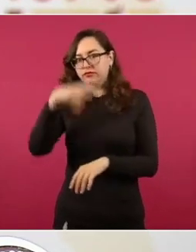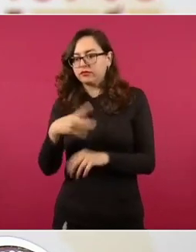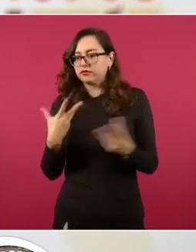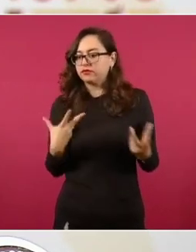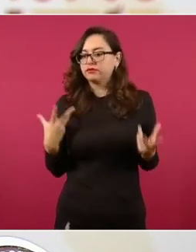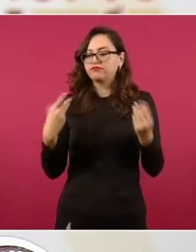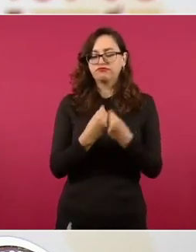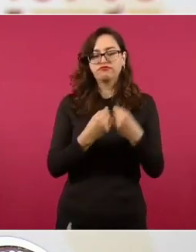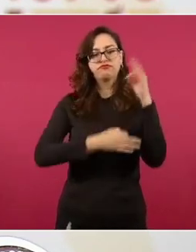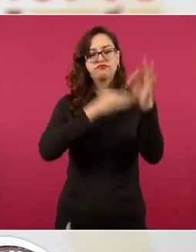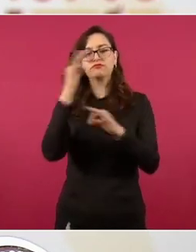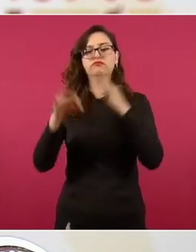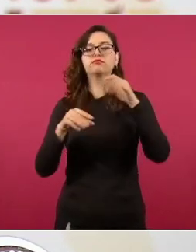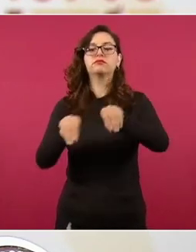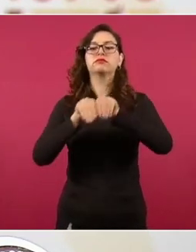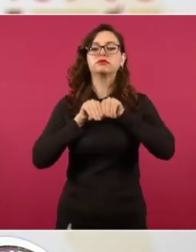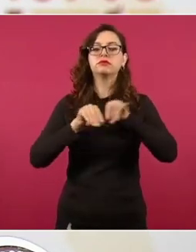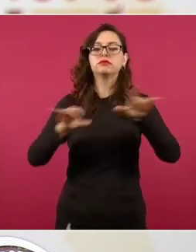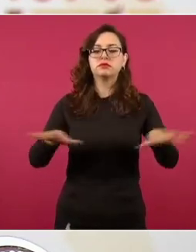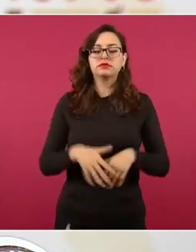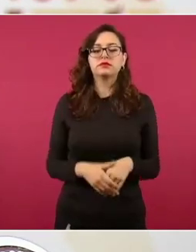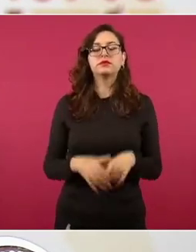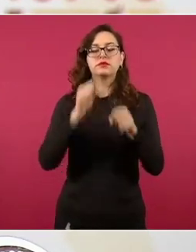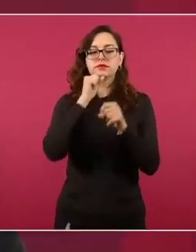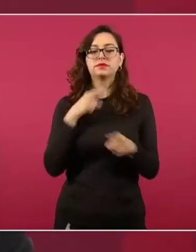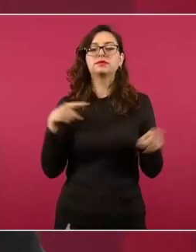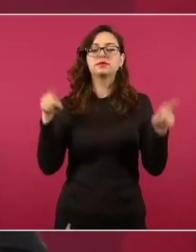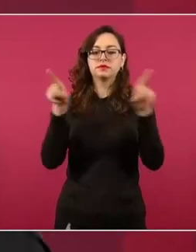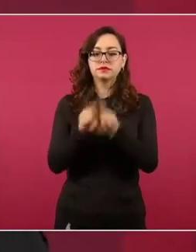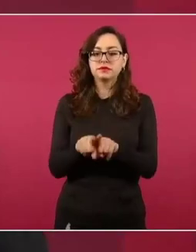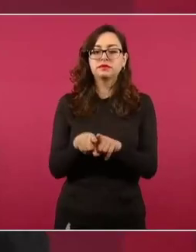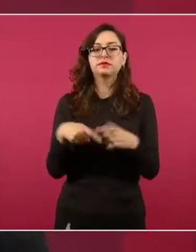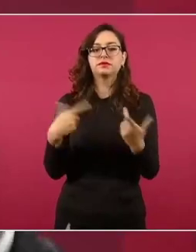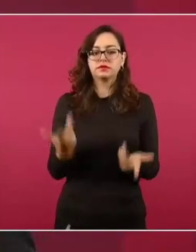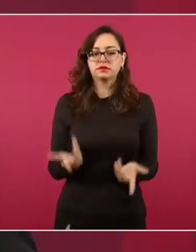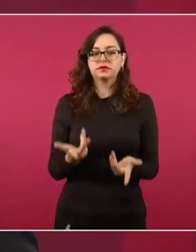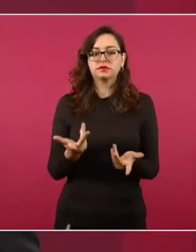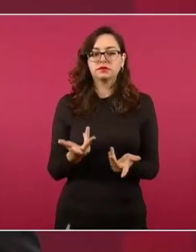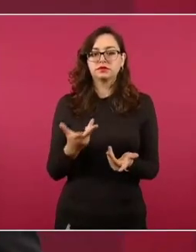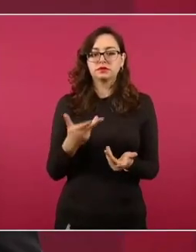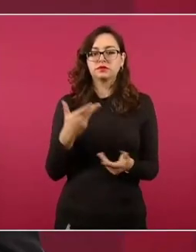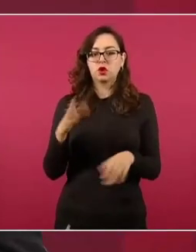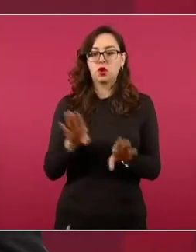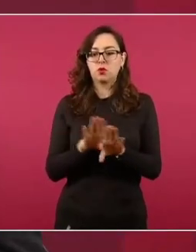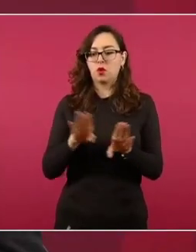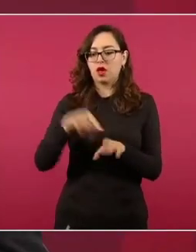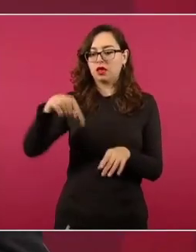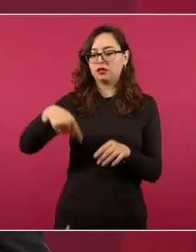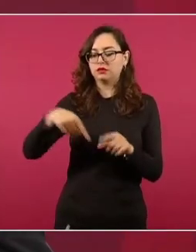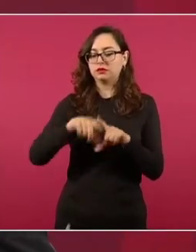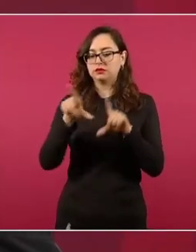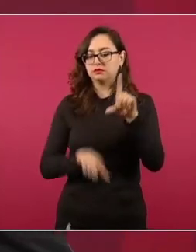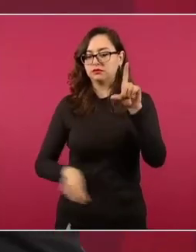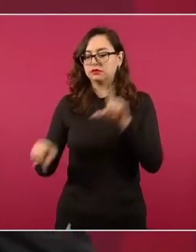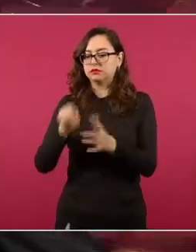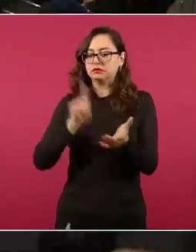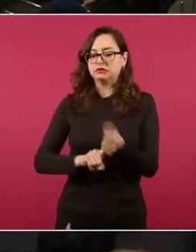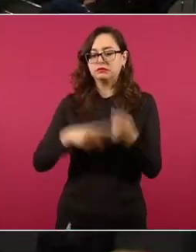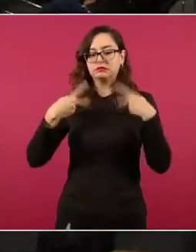también acordamos que va a haber inversiones para ampliar la capacidad forénsica de México en materia de